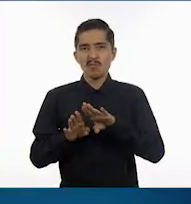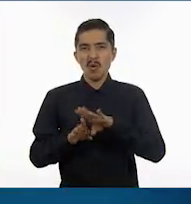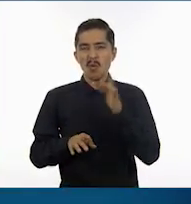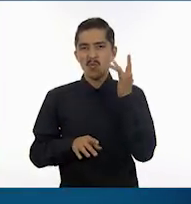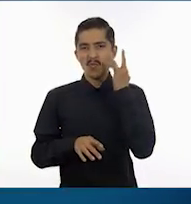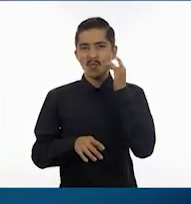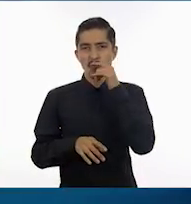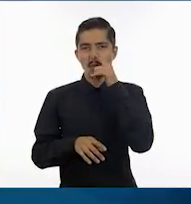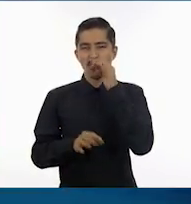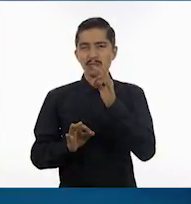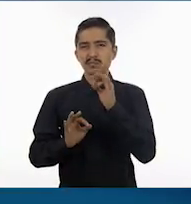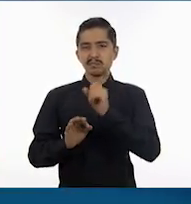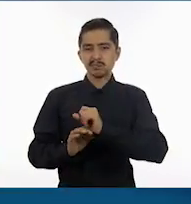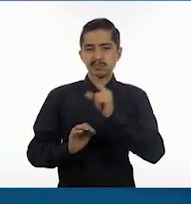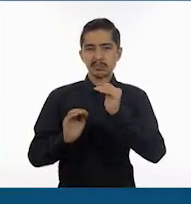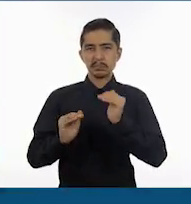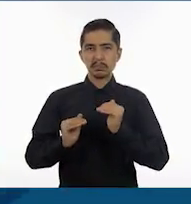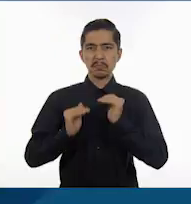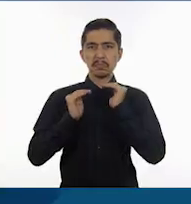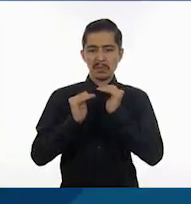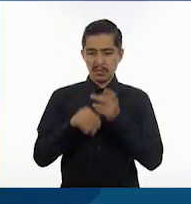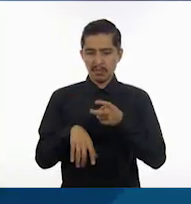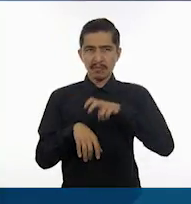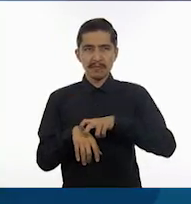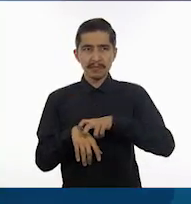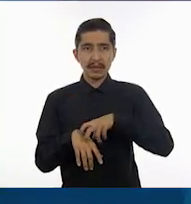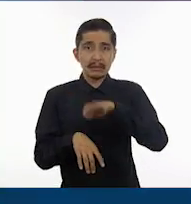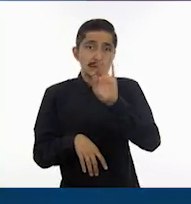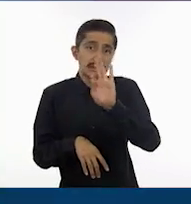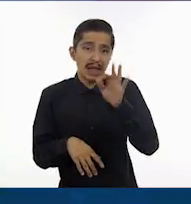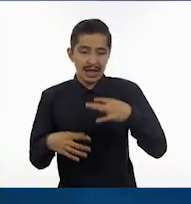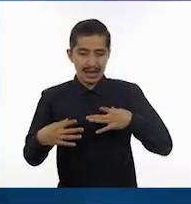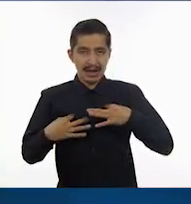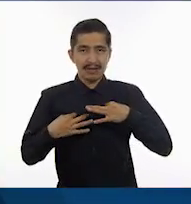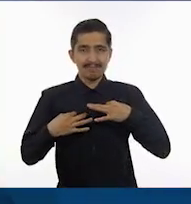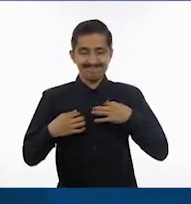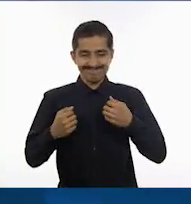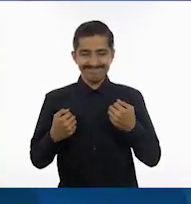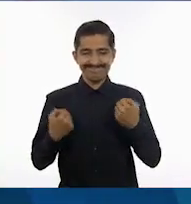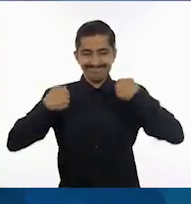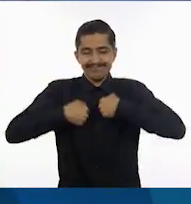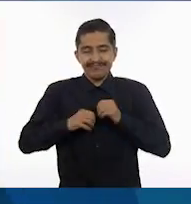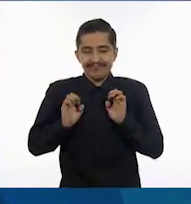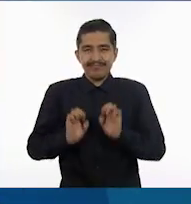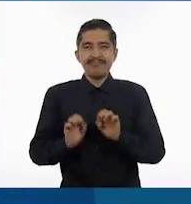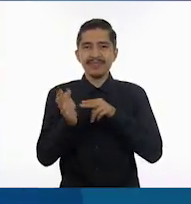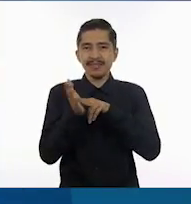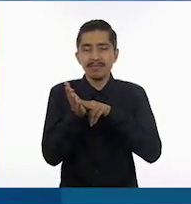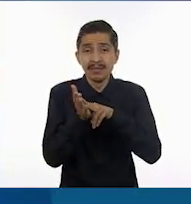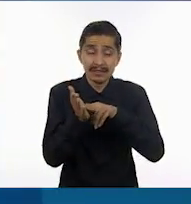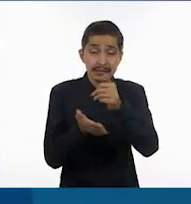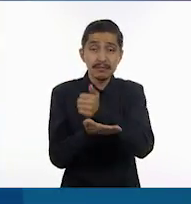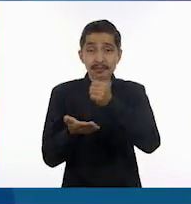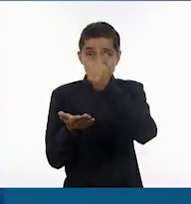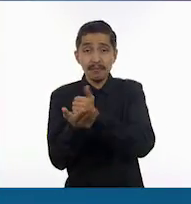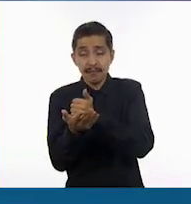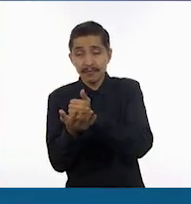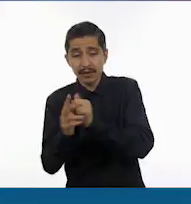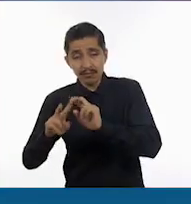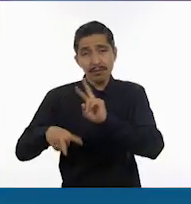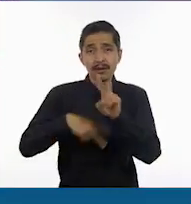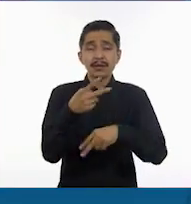Es que este señor es el de saco negro, quien iba a la ciudad a cerrar algún